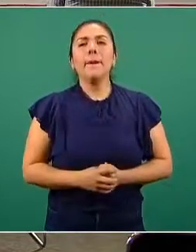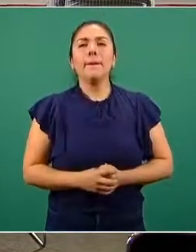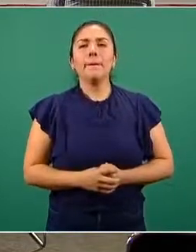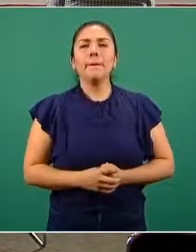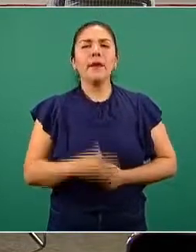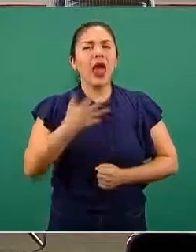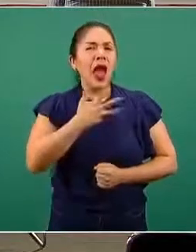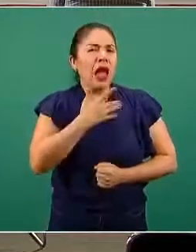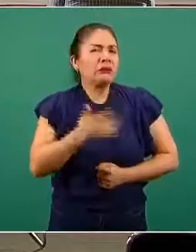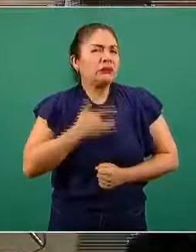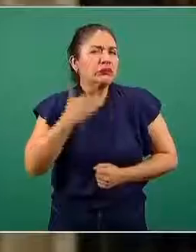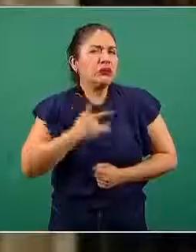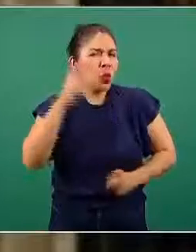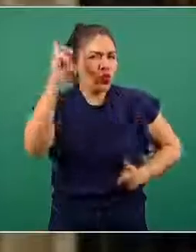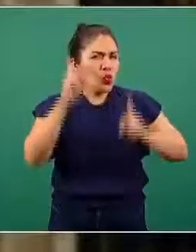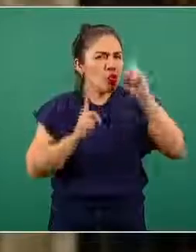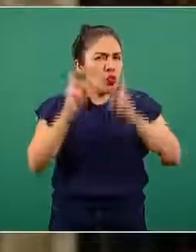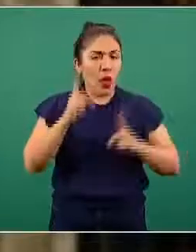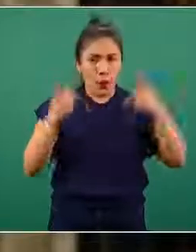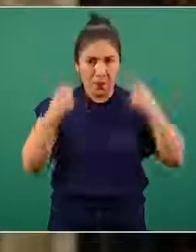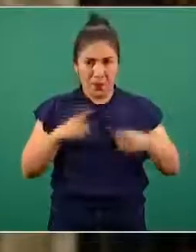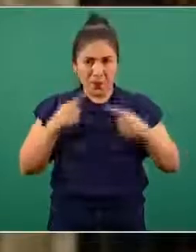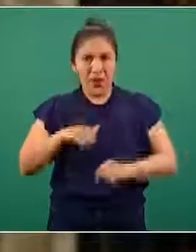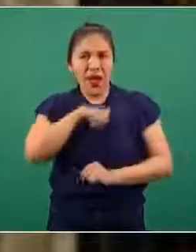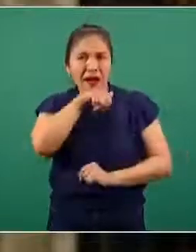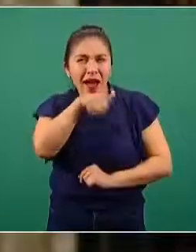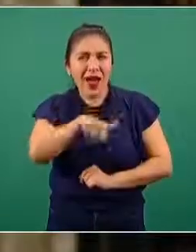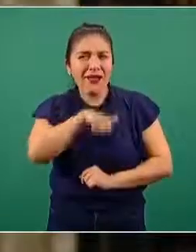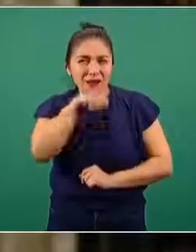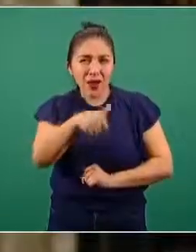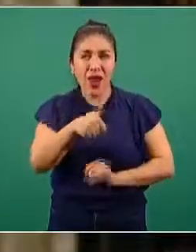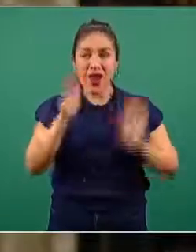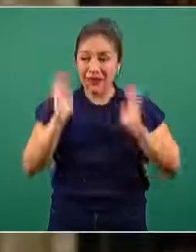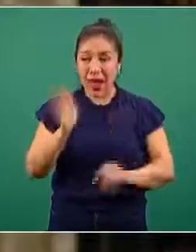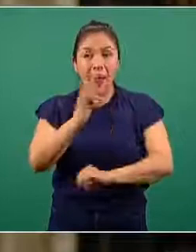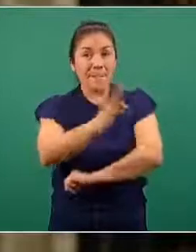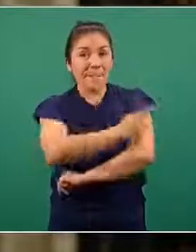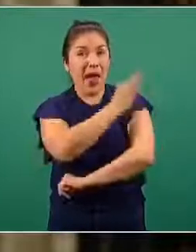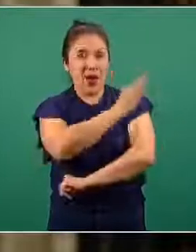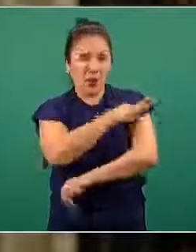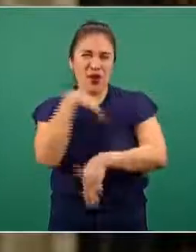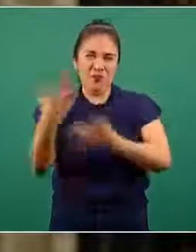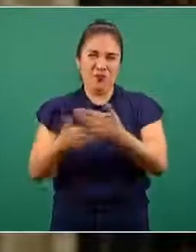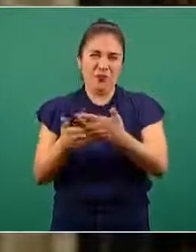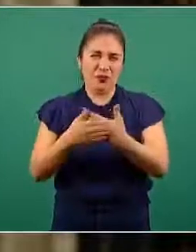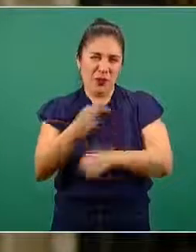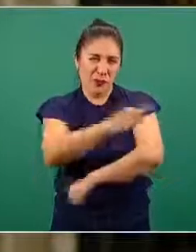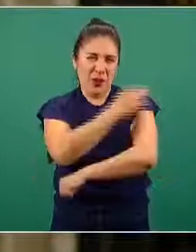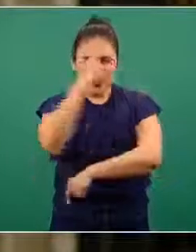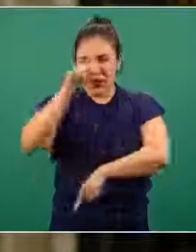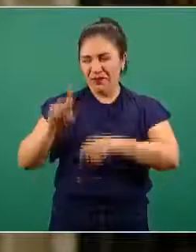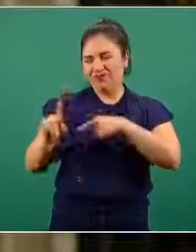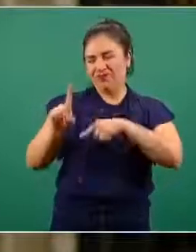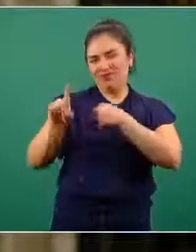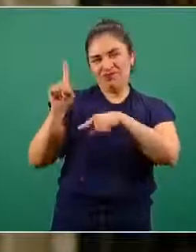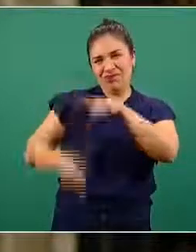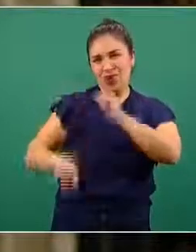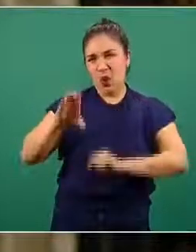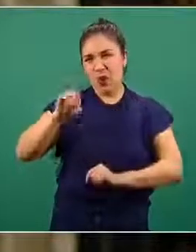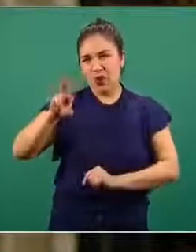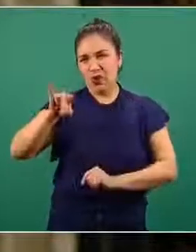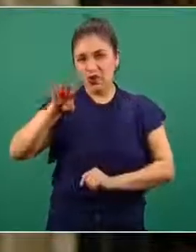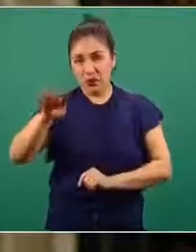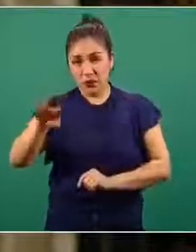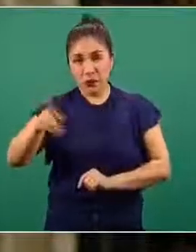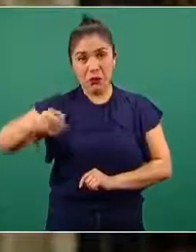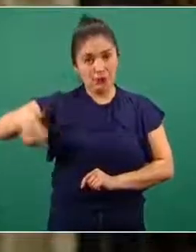nos llega la duda de si los adultos mayores que se vacunen con la vacuna para COVID-19 ya